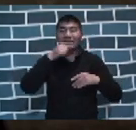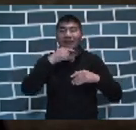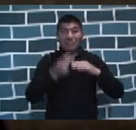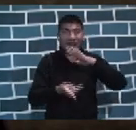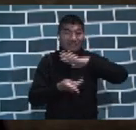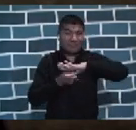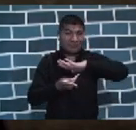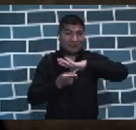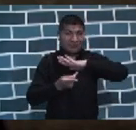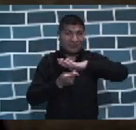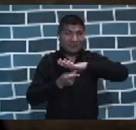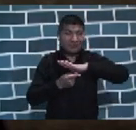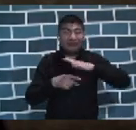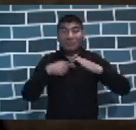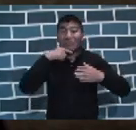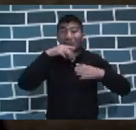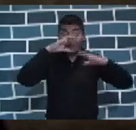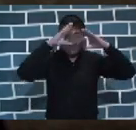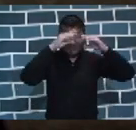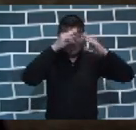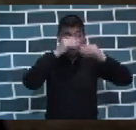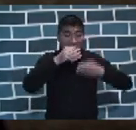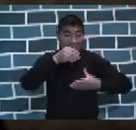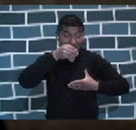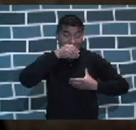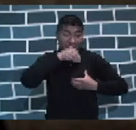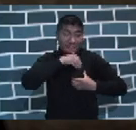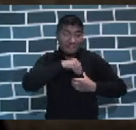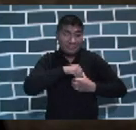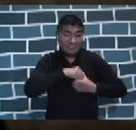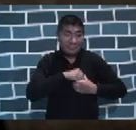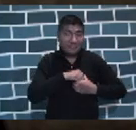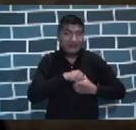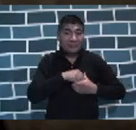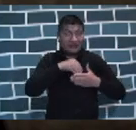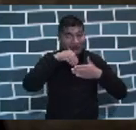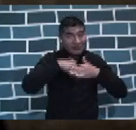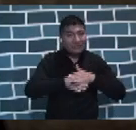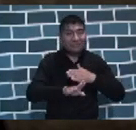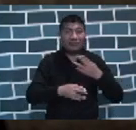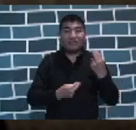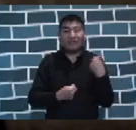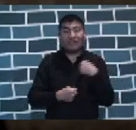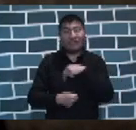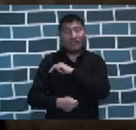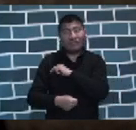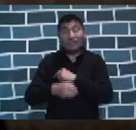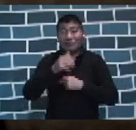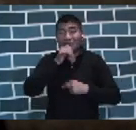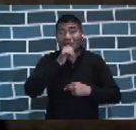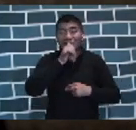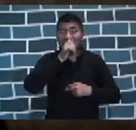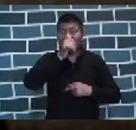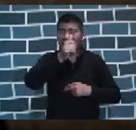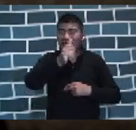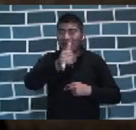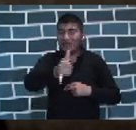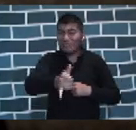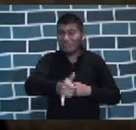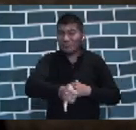y lo enseña dentro gimiendo en nosotros gritos inefables